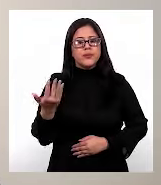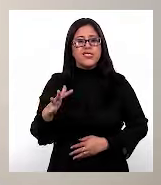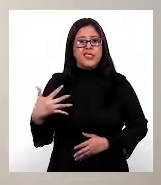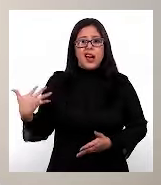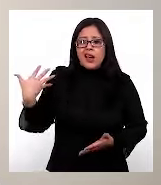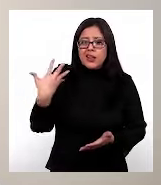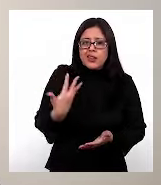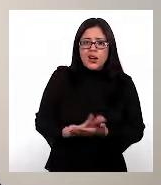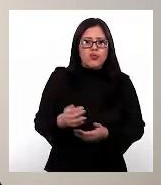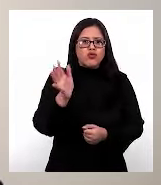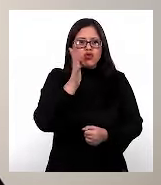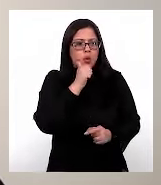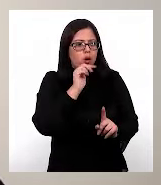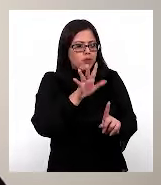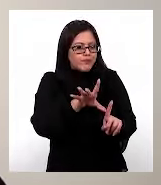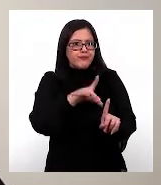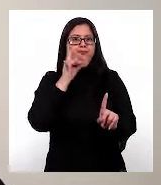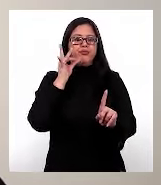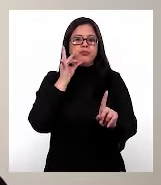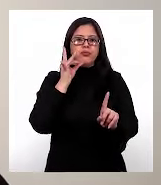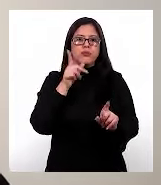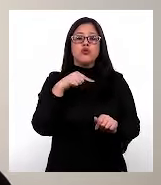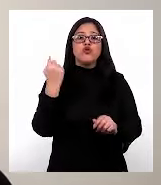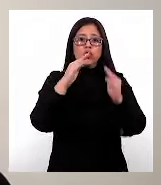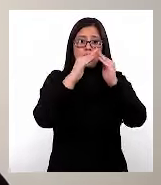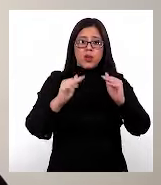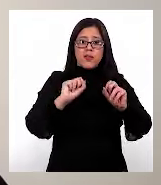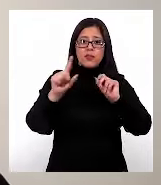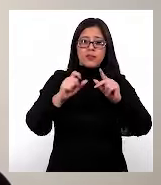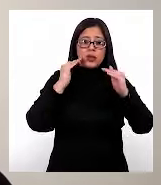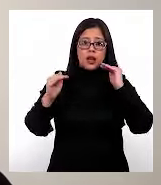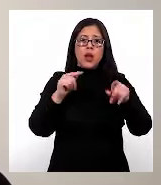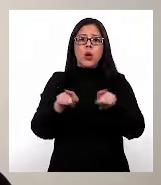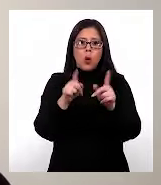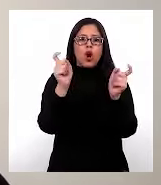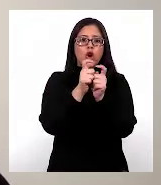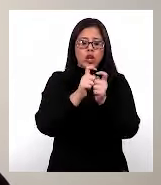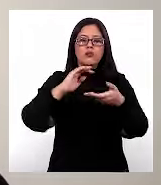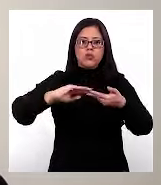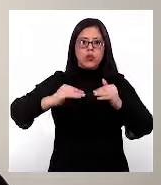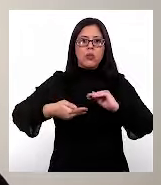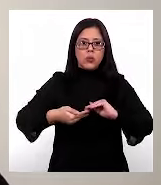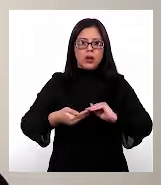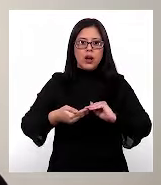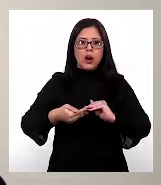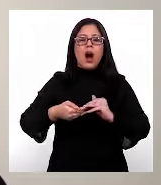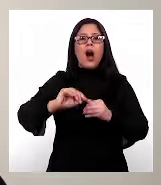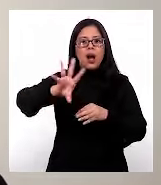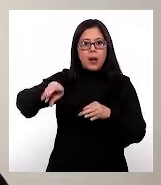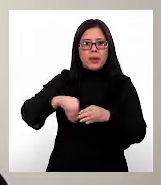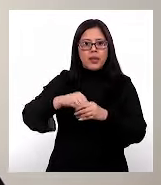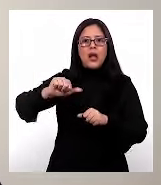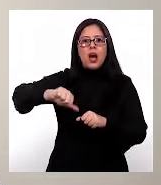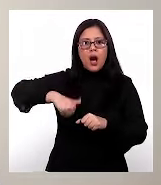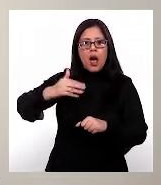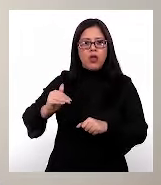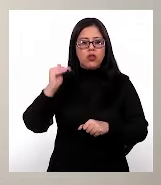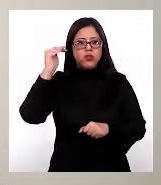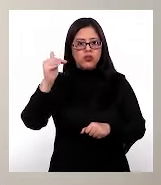transcurso del tiempo sin que se produzca su hallazgo como defensoría de la niña que estamos en permanente contacto con la comunidad a la cual